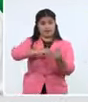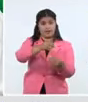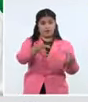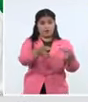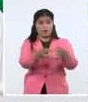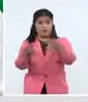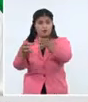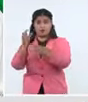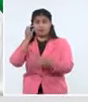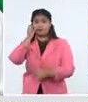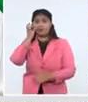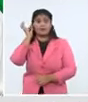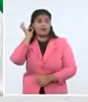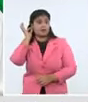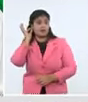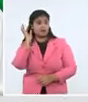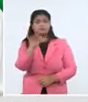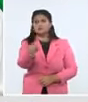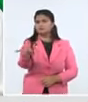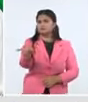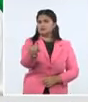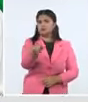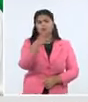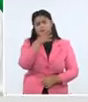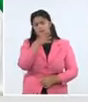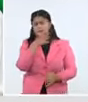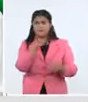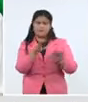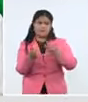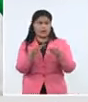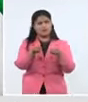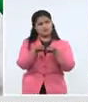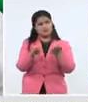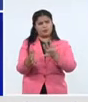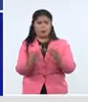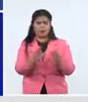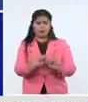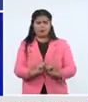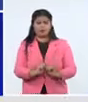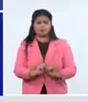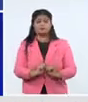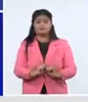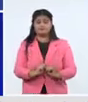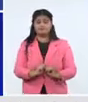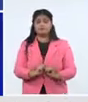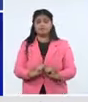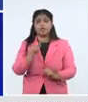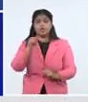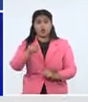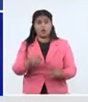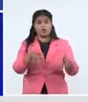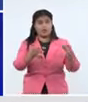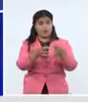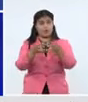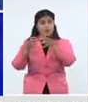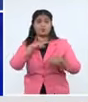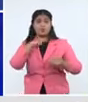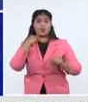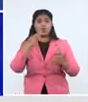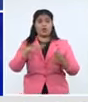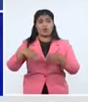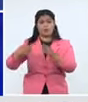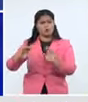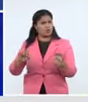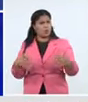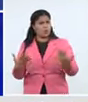con 5, el masculino con 4, y las comorbilidades, fíjense cómo van quedando